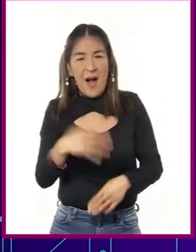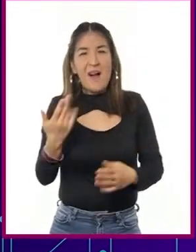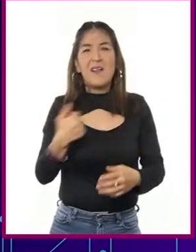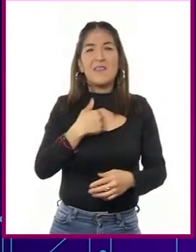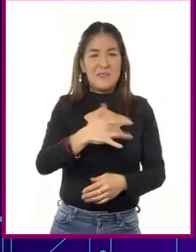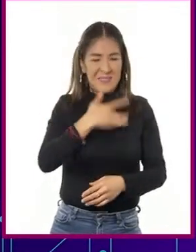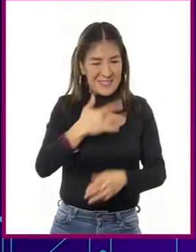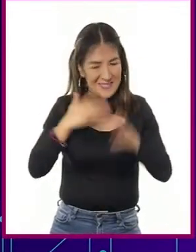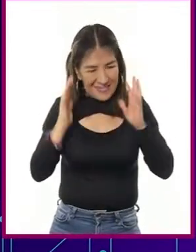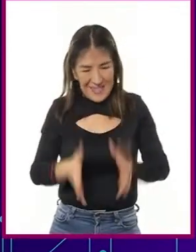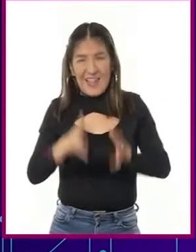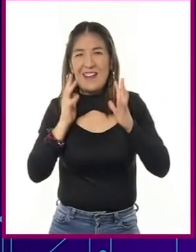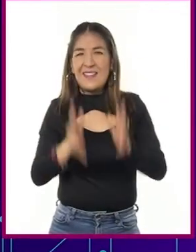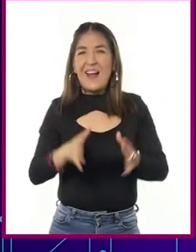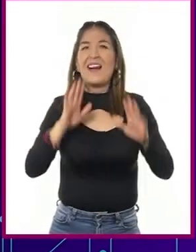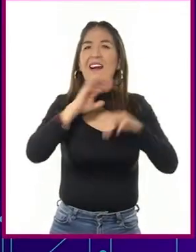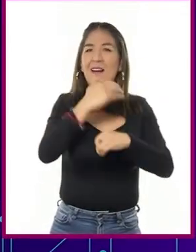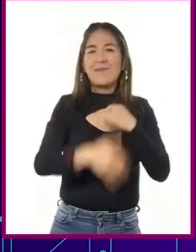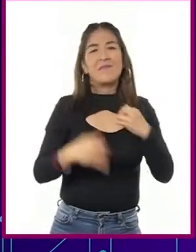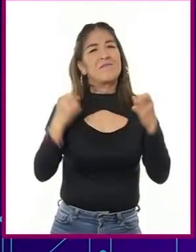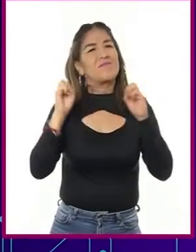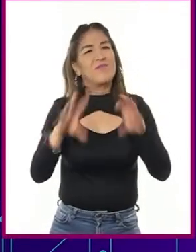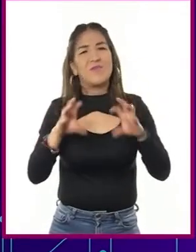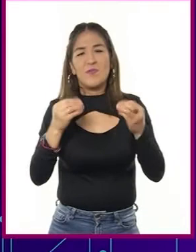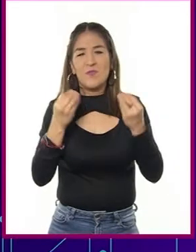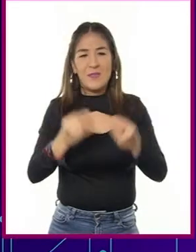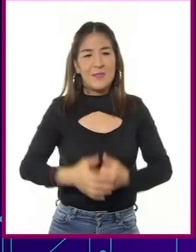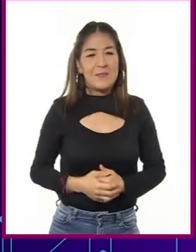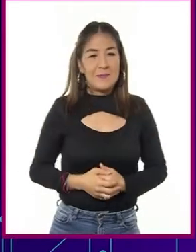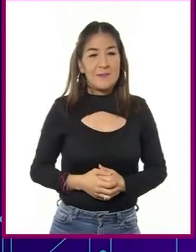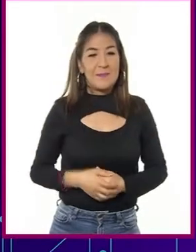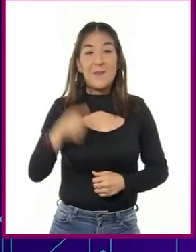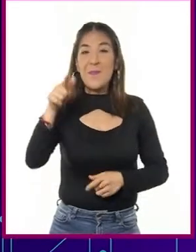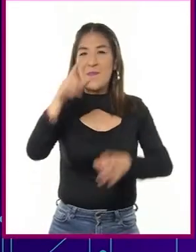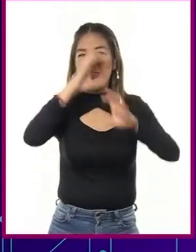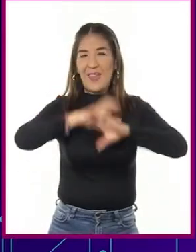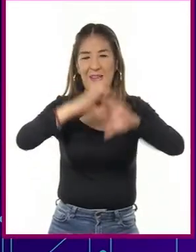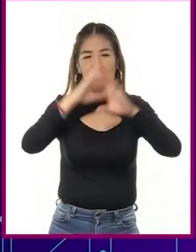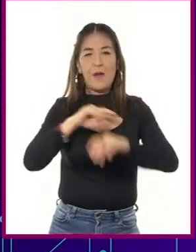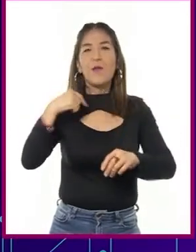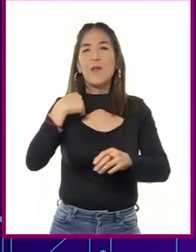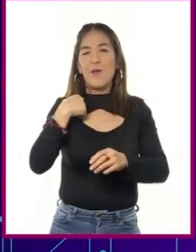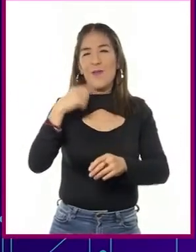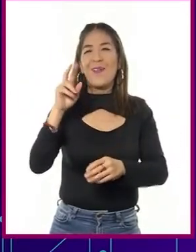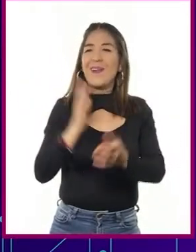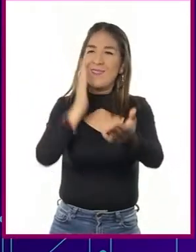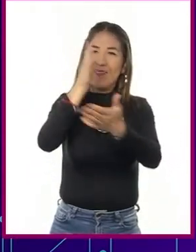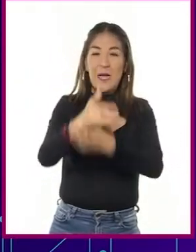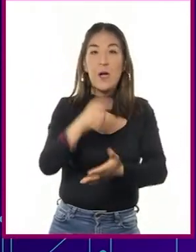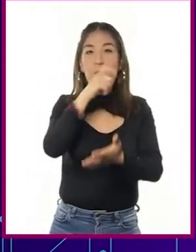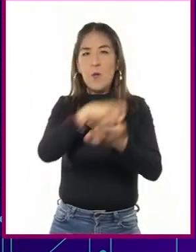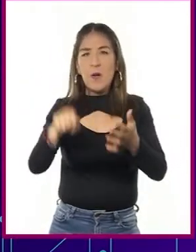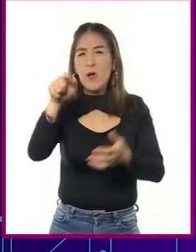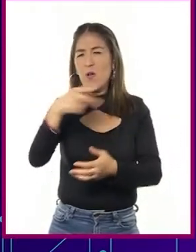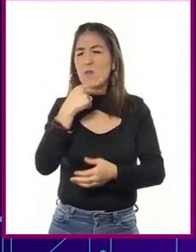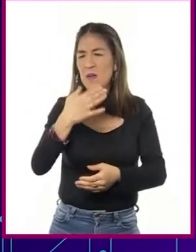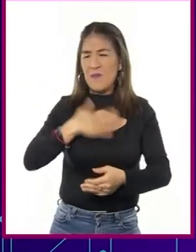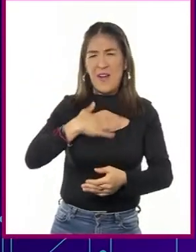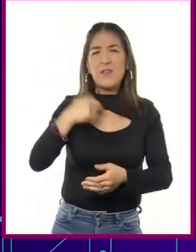que parara, me dolía tanto. En un concierto compré un cubo de azúcar con LSD a un tipo que estaba en el